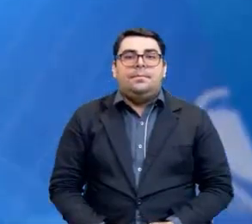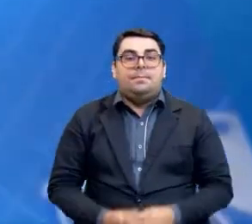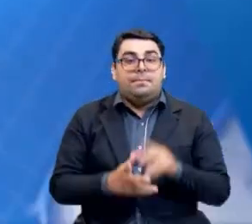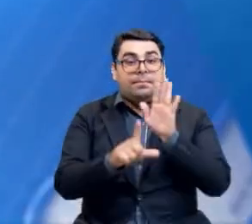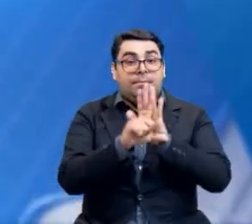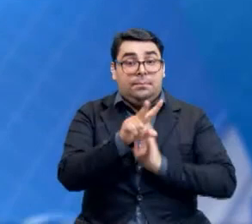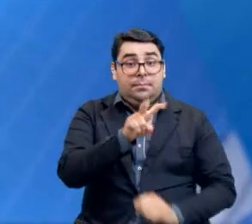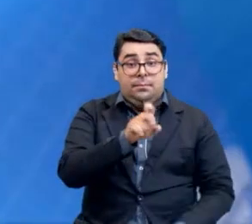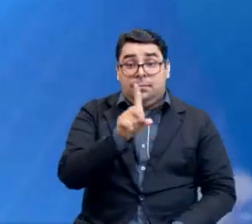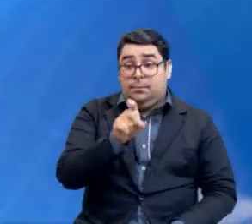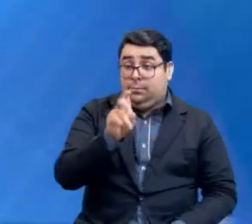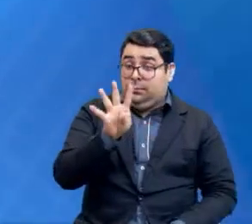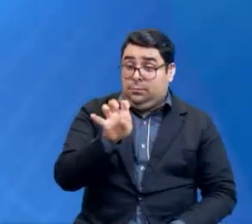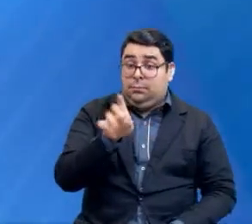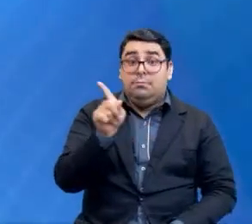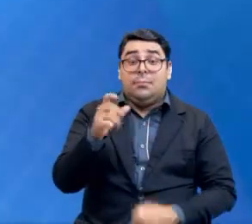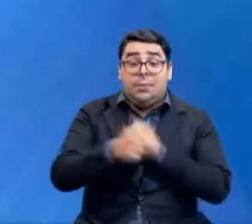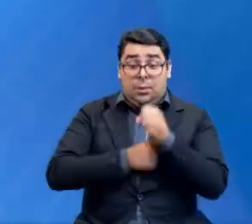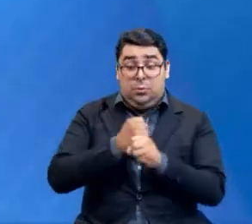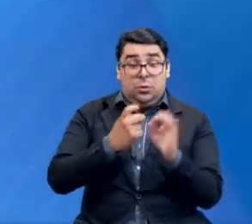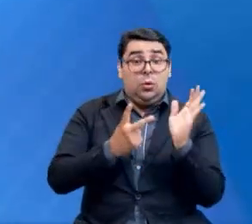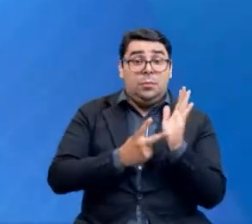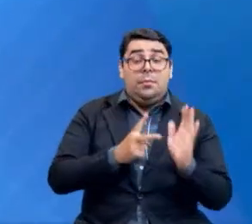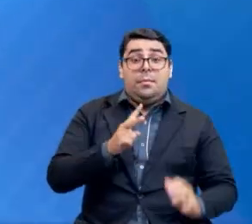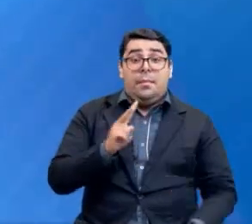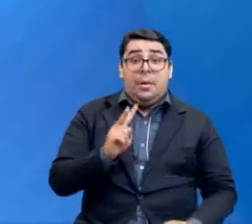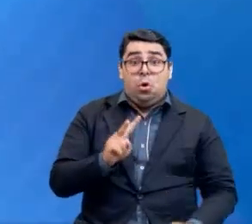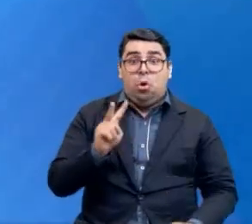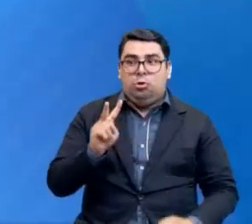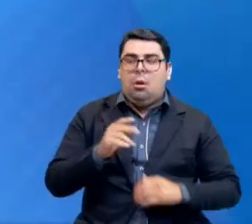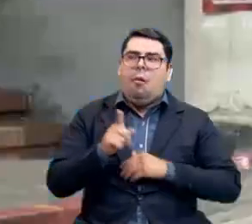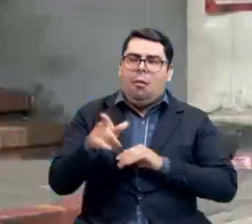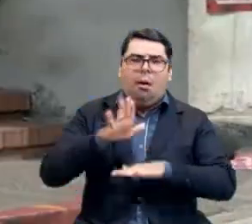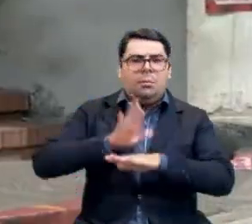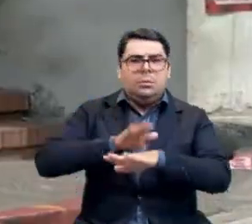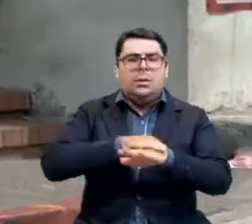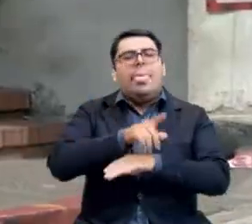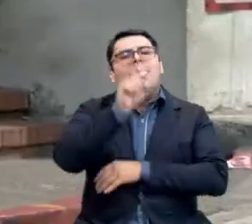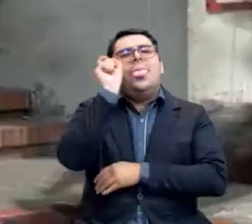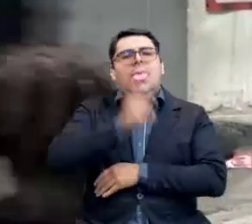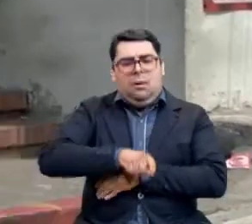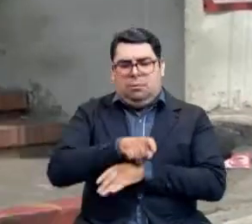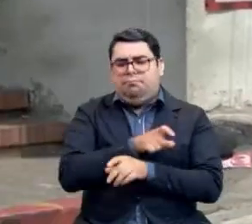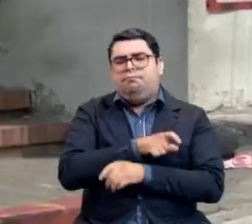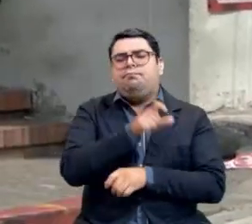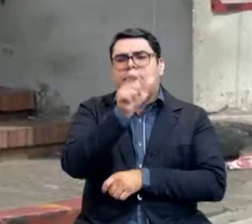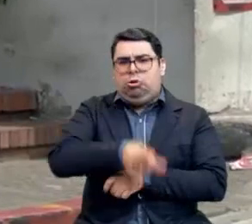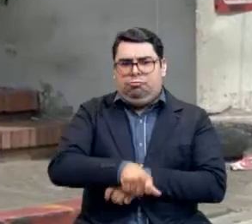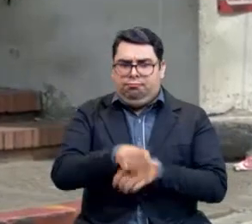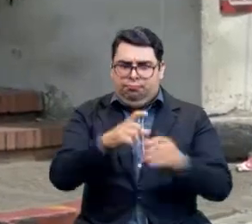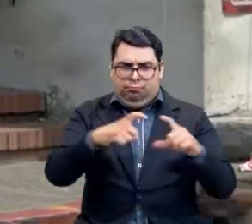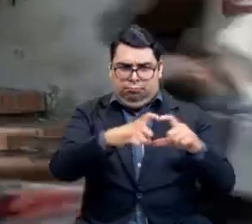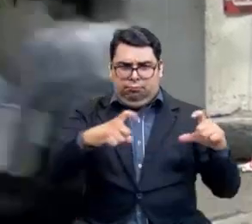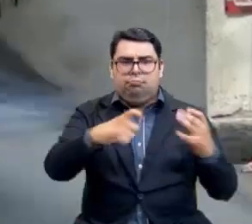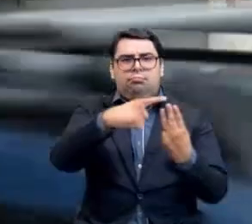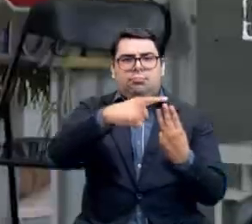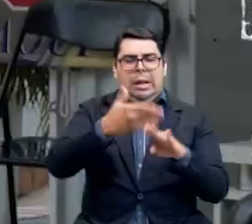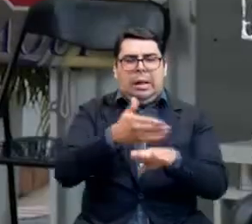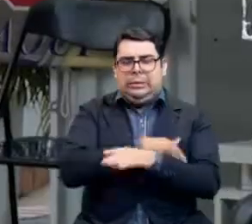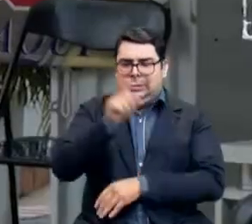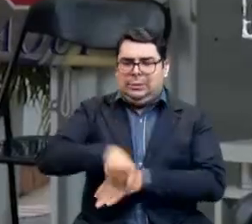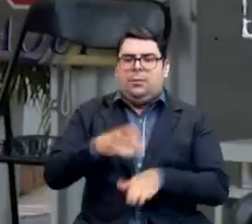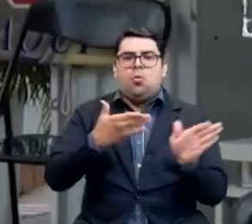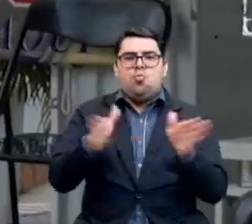ley 769 de 2002 reglamentó la obligatoriedad de completar los cursos de conducción como única fórmula